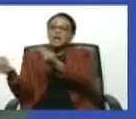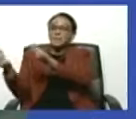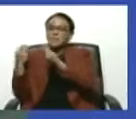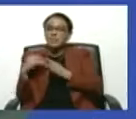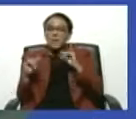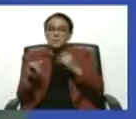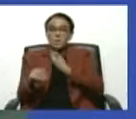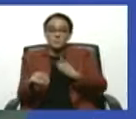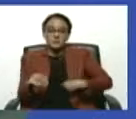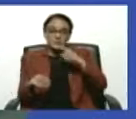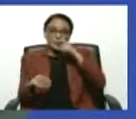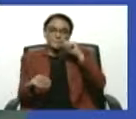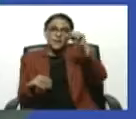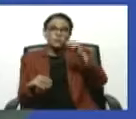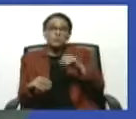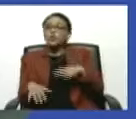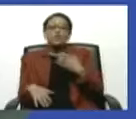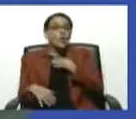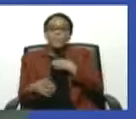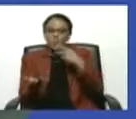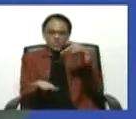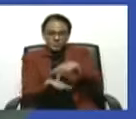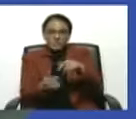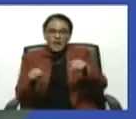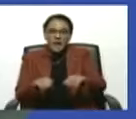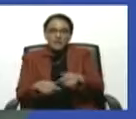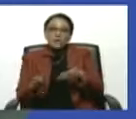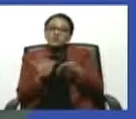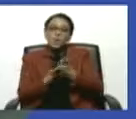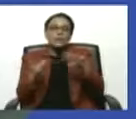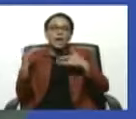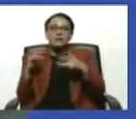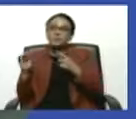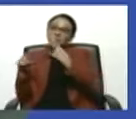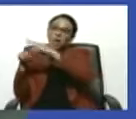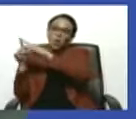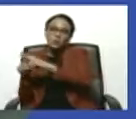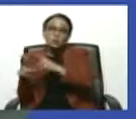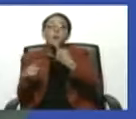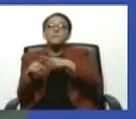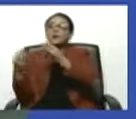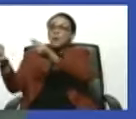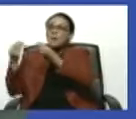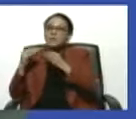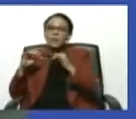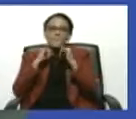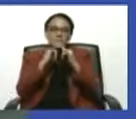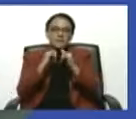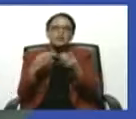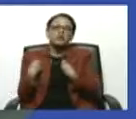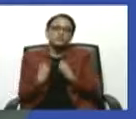presidente Nicolás Maduro, que lamentablemente no pudo estar hoy acá, pero que envía un mensaje para ustedes.